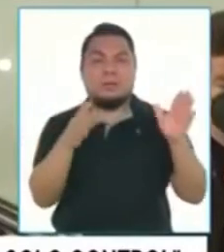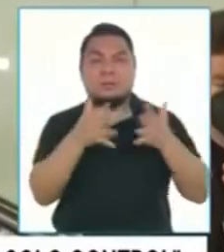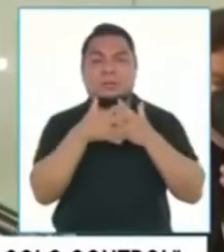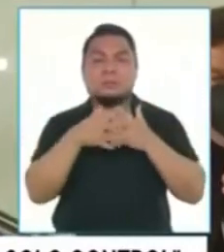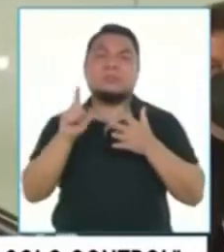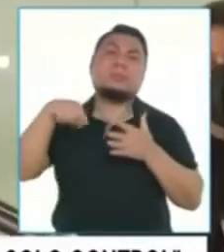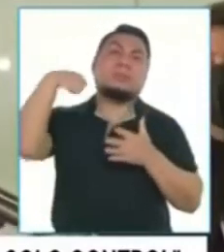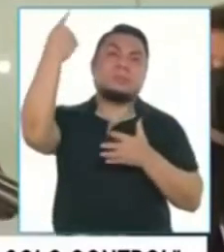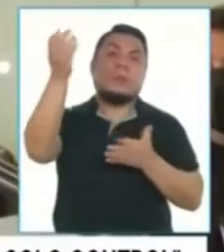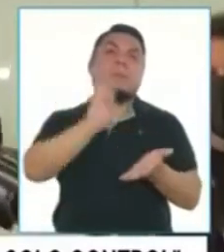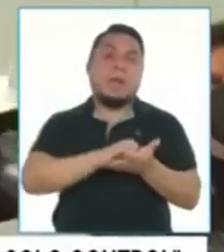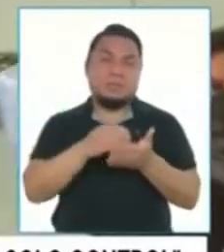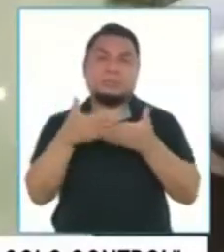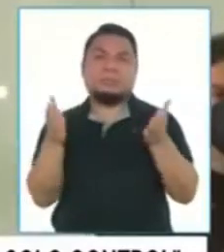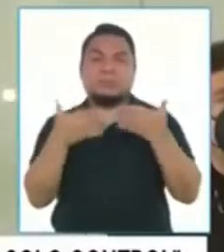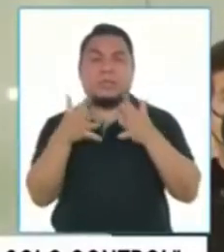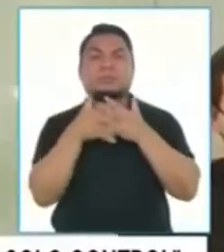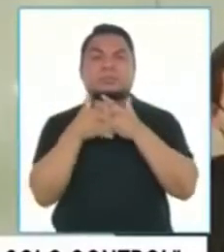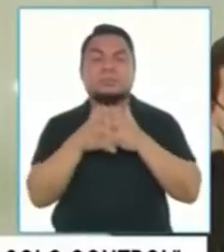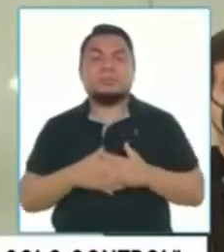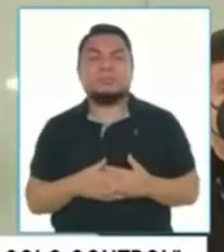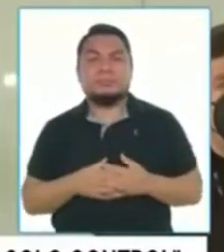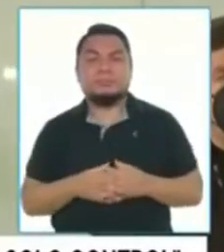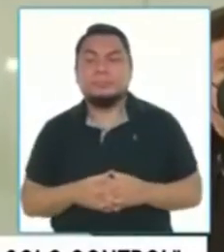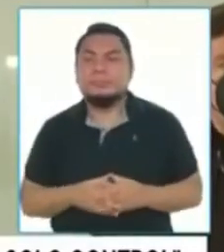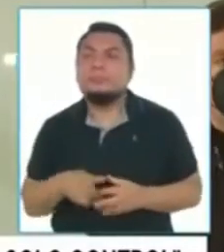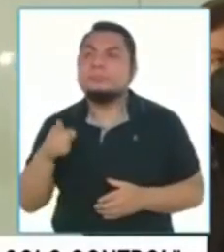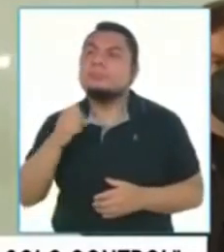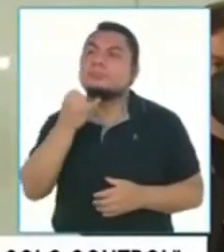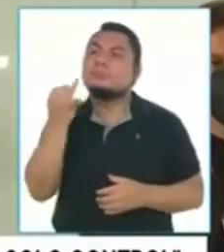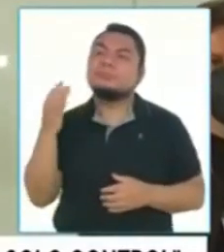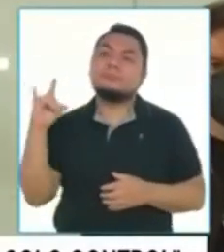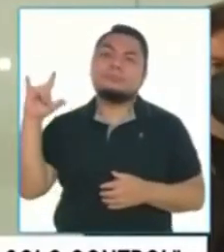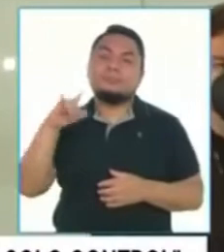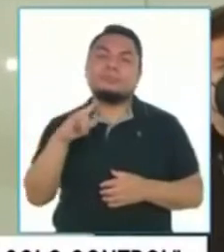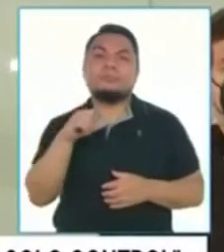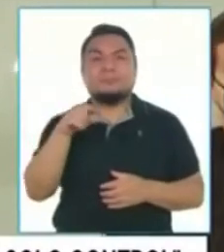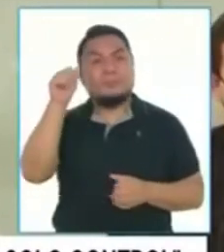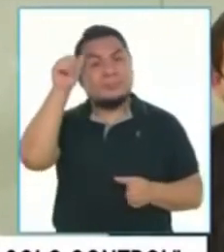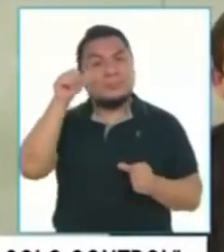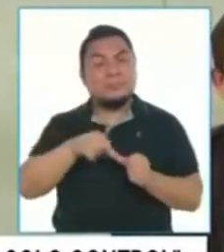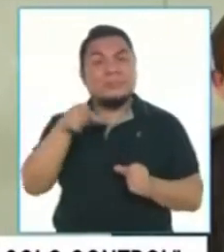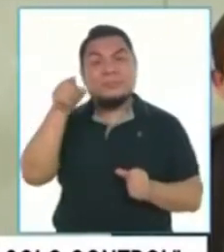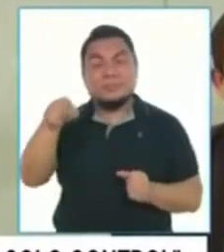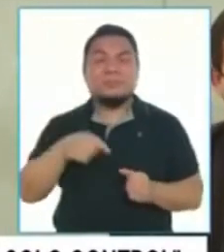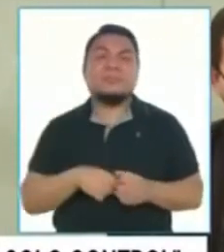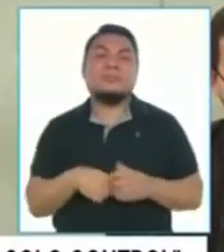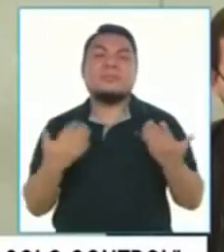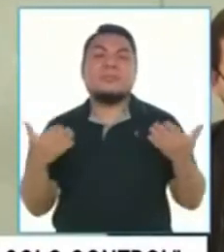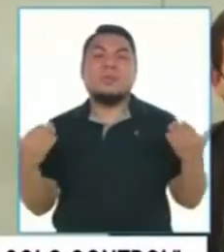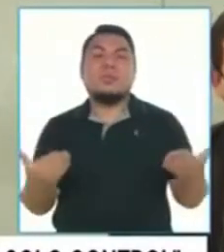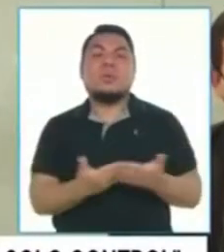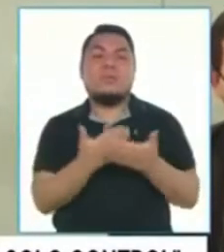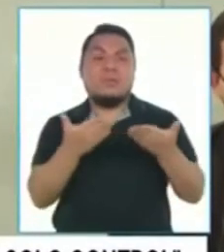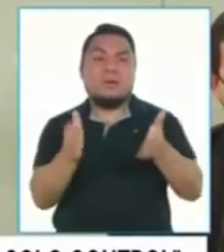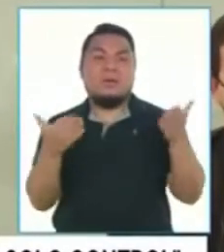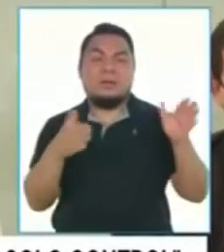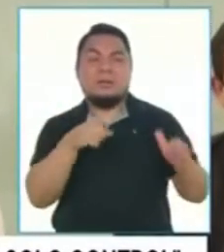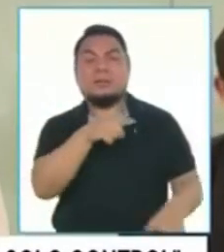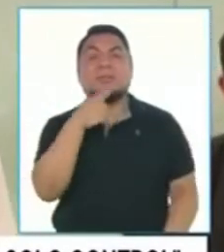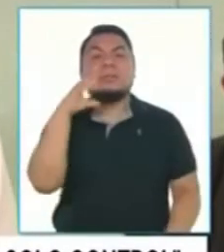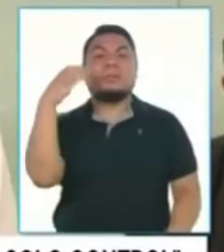se van a activar unos cuantos más, ¿no? Ahora, ministro, en algunos aeropuertos nacionales, por ejemplo... Hay que recordar que se abren nuevos destinos a